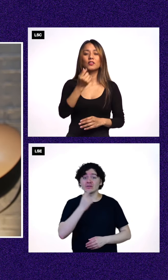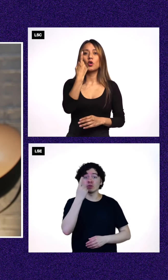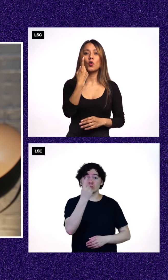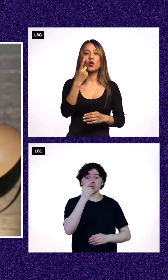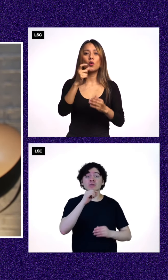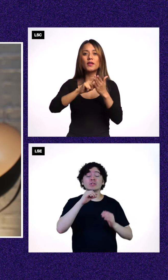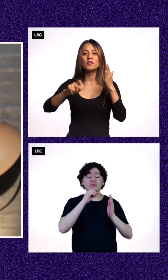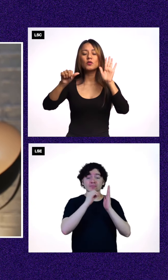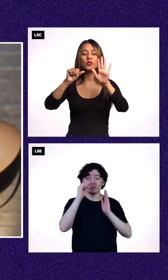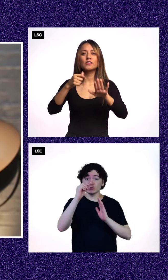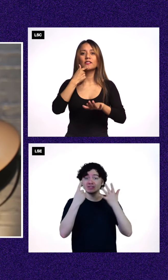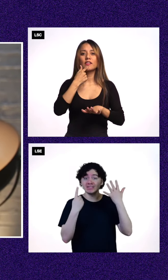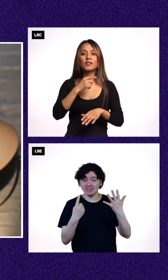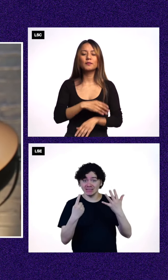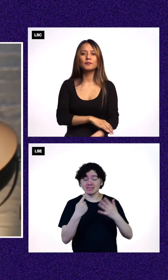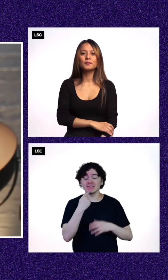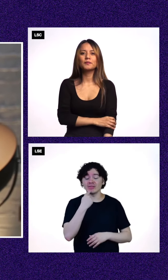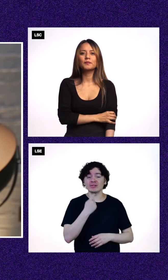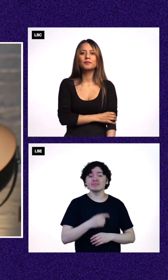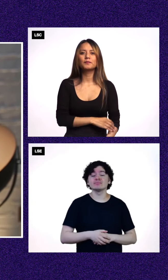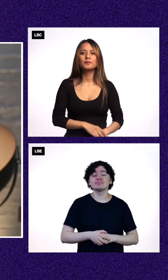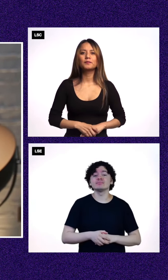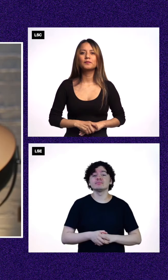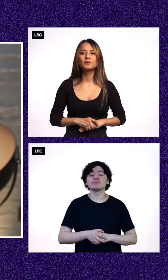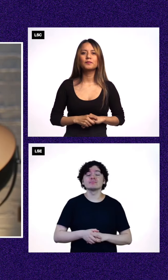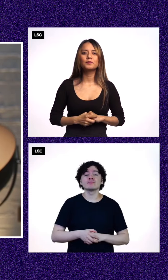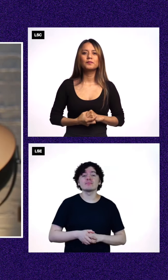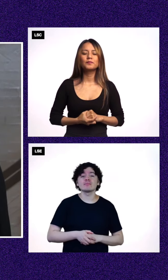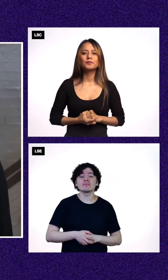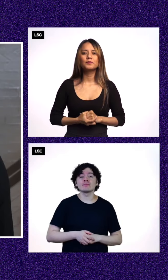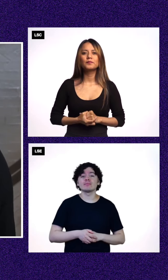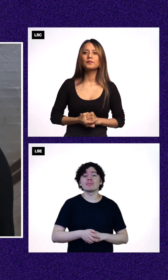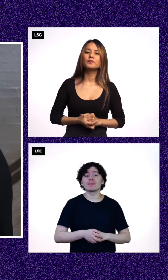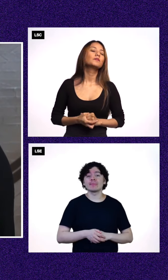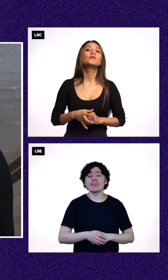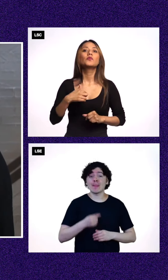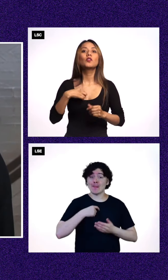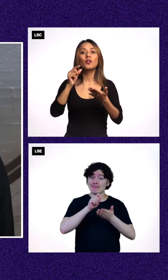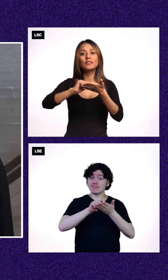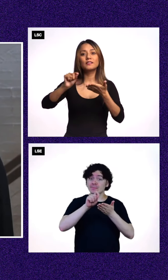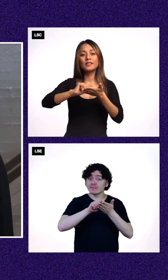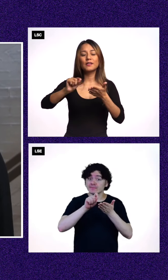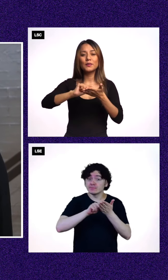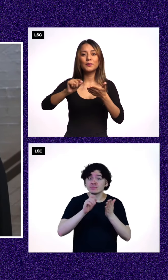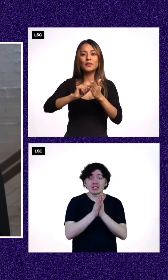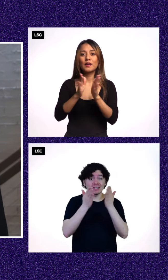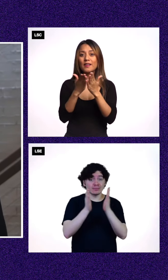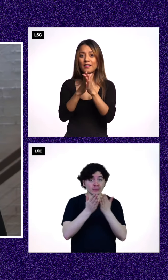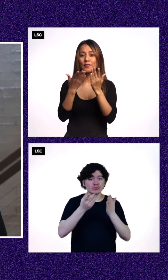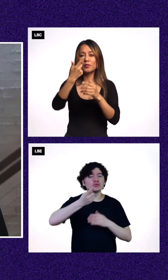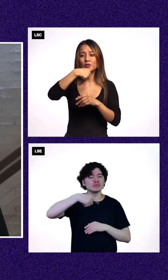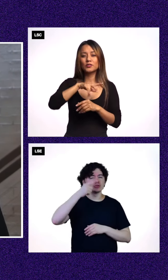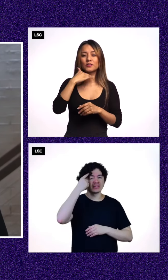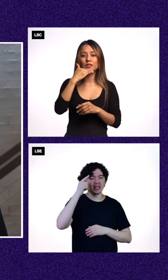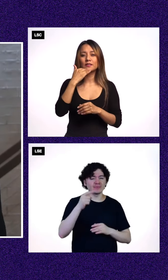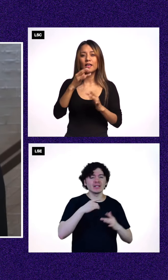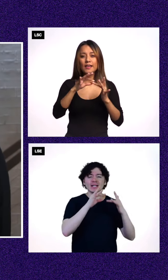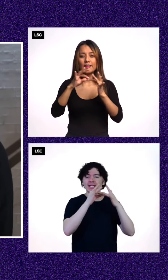6. En este versículo en el que me basé cuando escribí el libro Vive, Ama y Lidera, el que comenzó la buena obra en vosotros